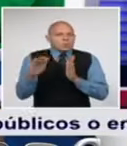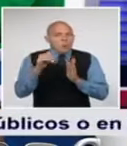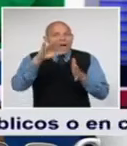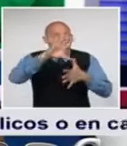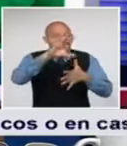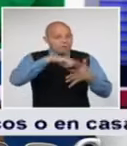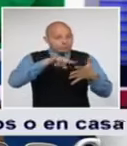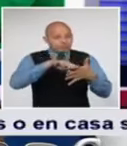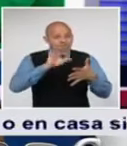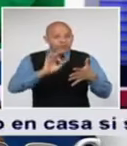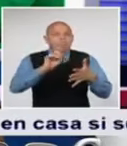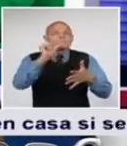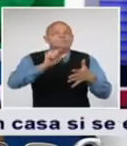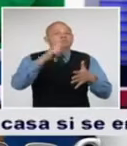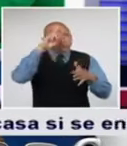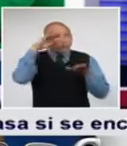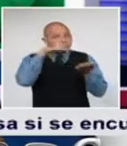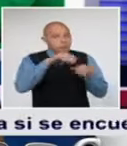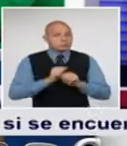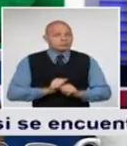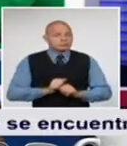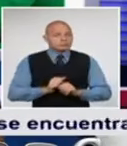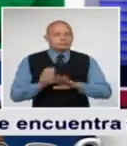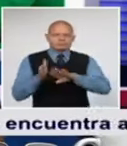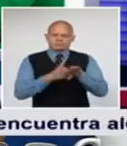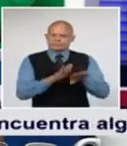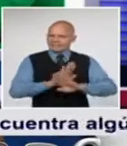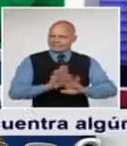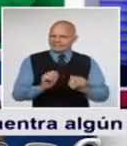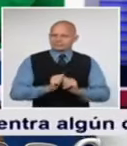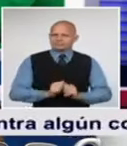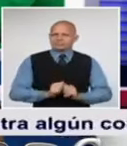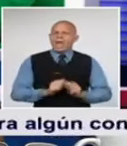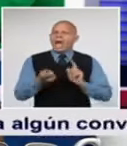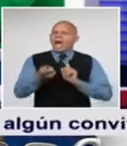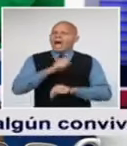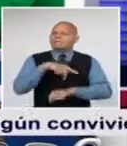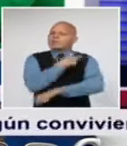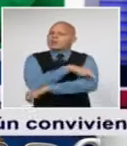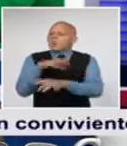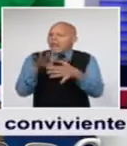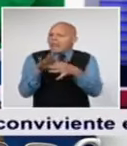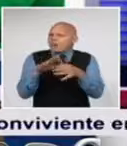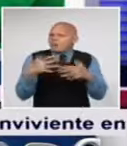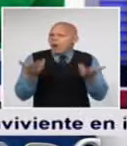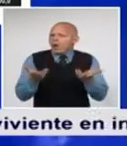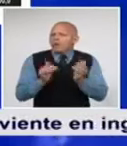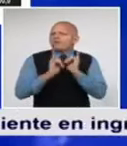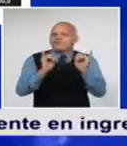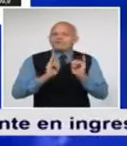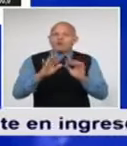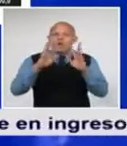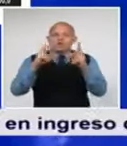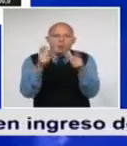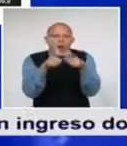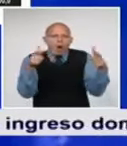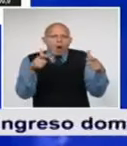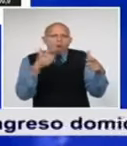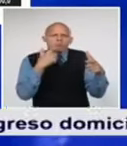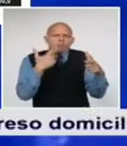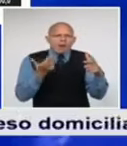9.138.542. En el día de ayer, los países con mayor número que informaron, que notificaron, que